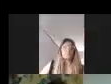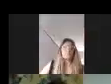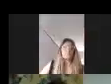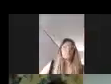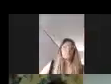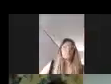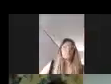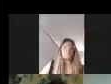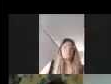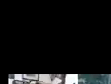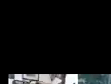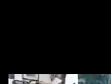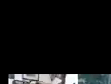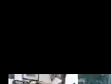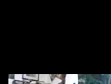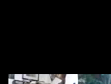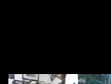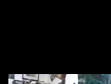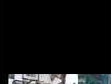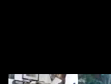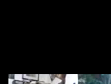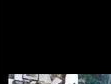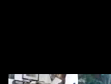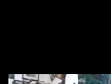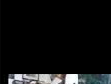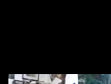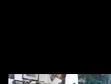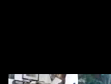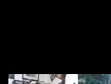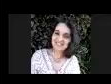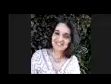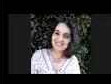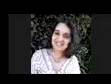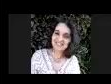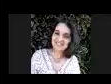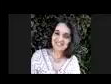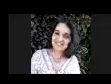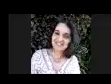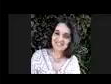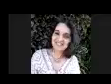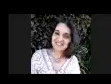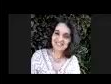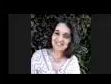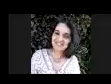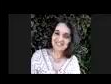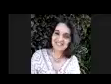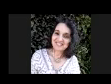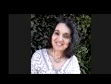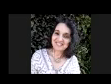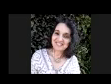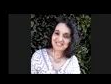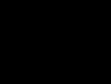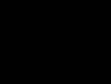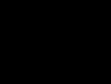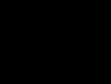protegerlos y mantenerlos en el tiempo. Tenemos todo un desafío para pensar las obras de arte contemporáneas